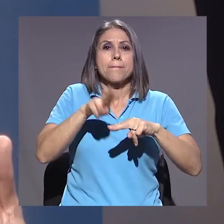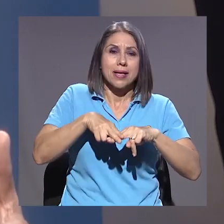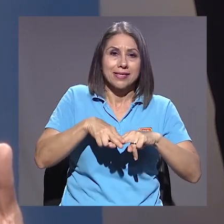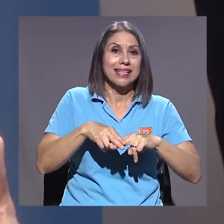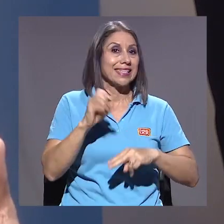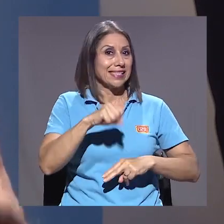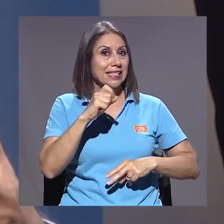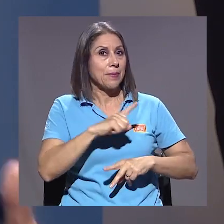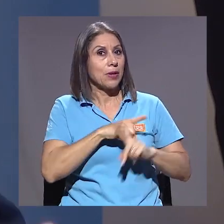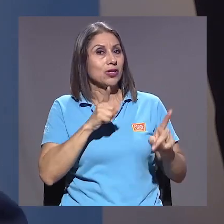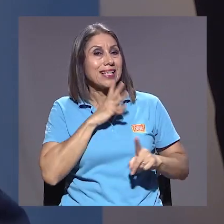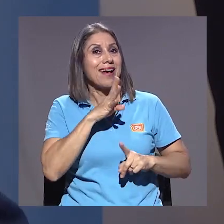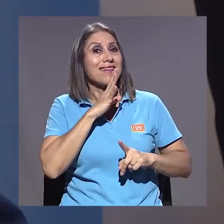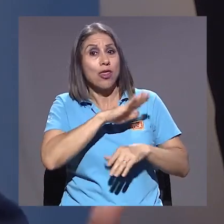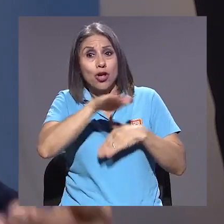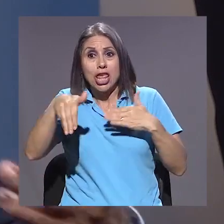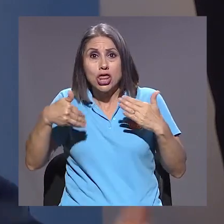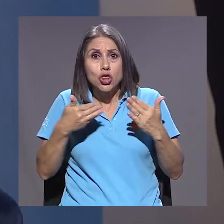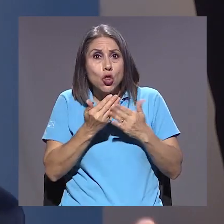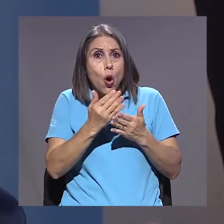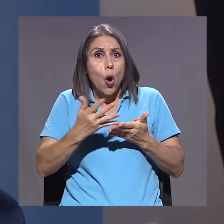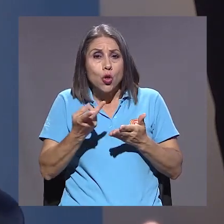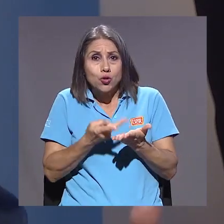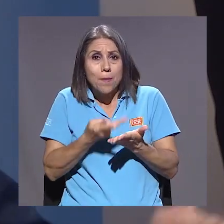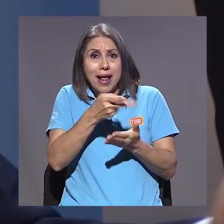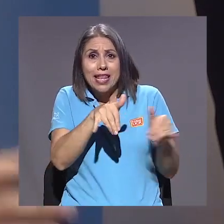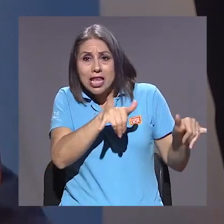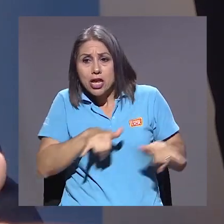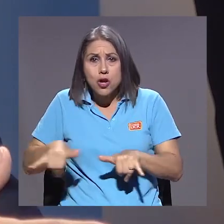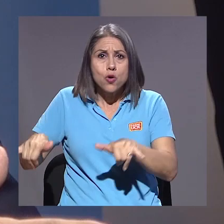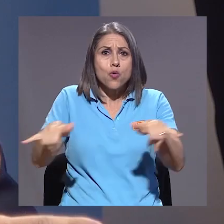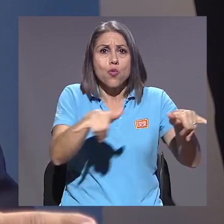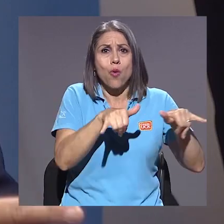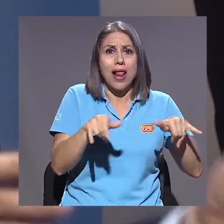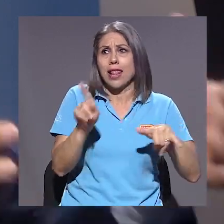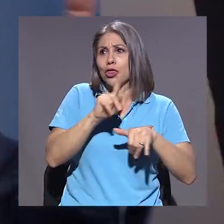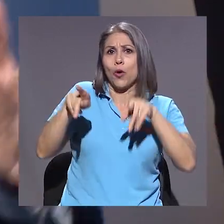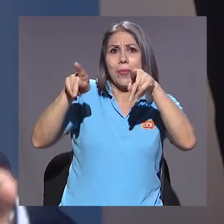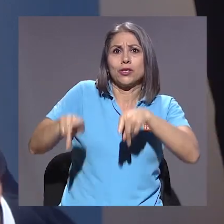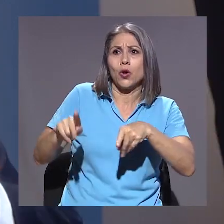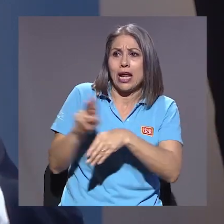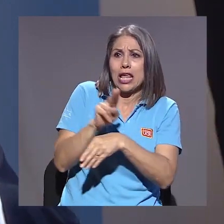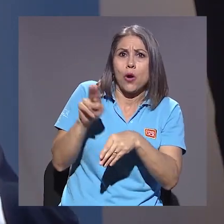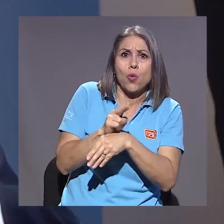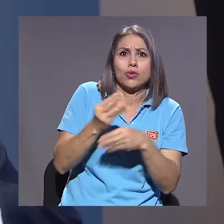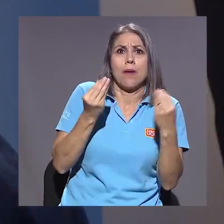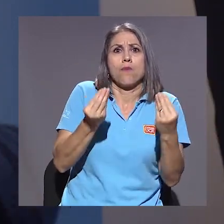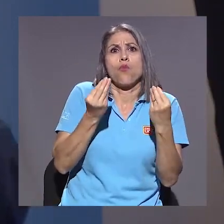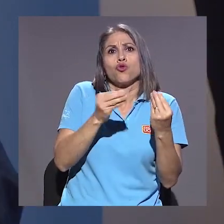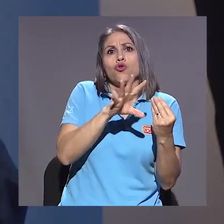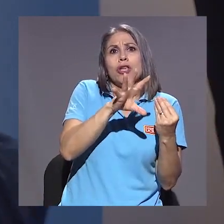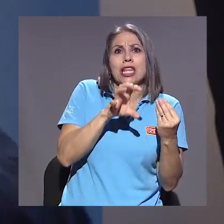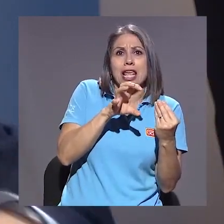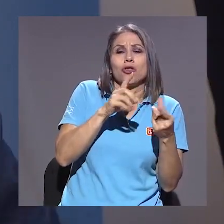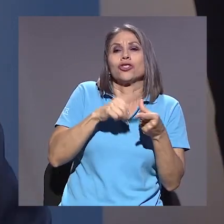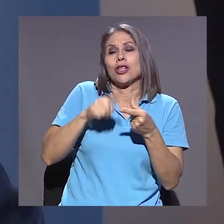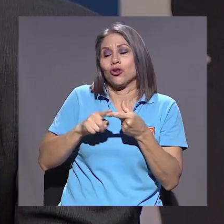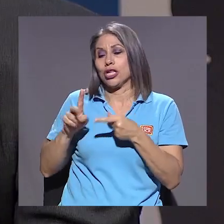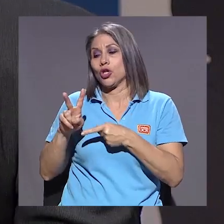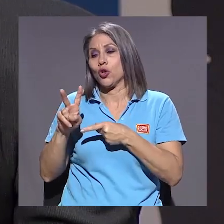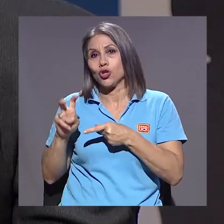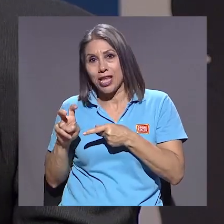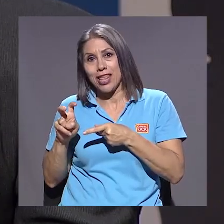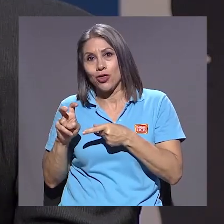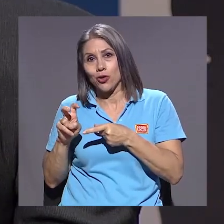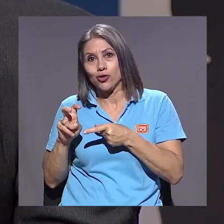para todos los consumidores, y no que el consumidor que está en 500 kilovatios hora, los primeros 200 son subsidiados, los que siguen tienen otra tarifa y los que siguen otra tarifa. Sí,